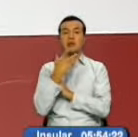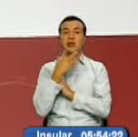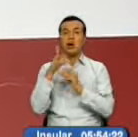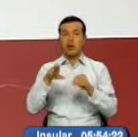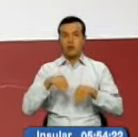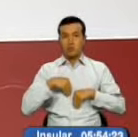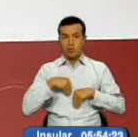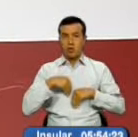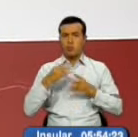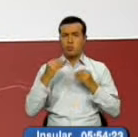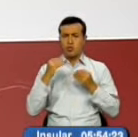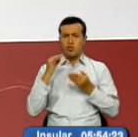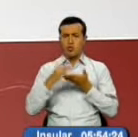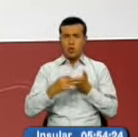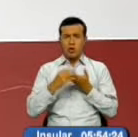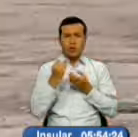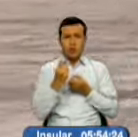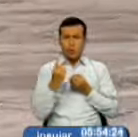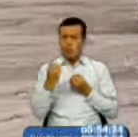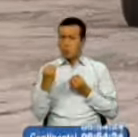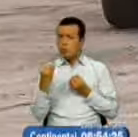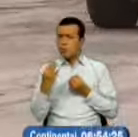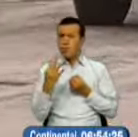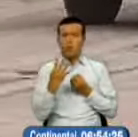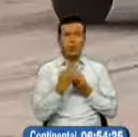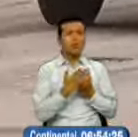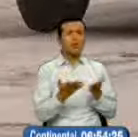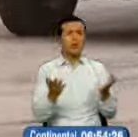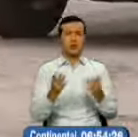adoptar los incontables huecos de las calles.